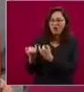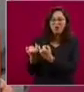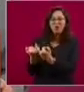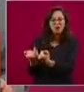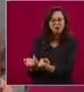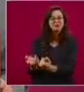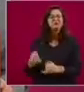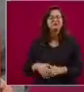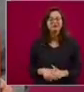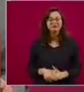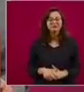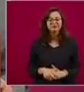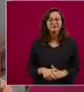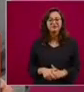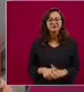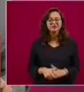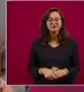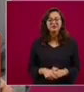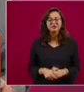fue